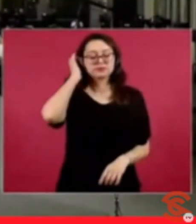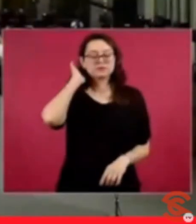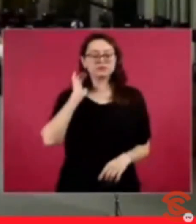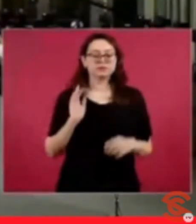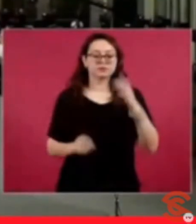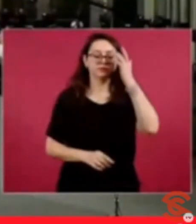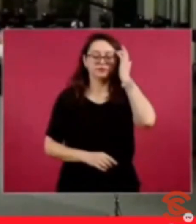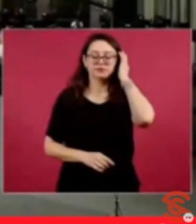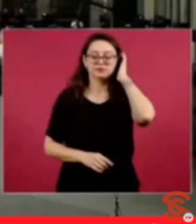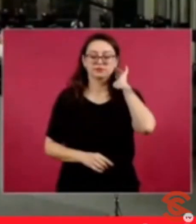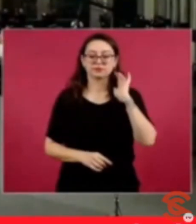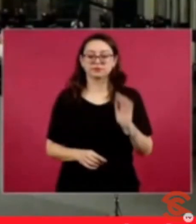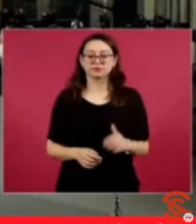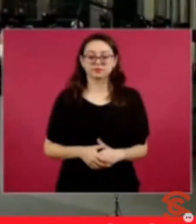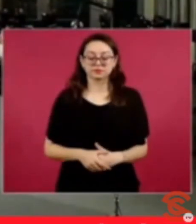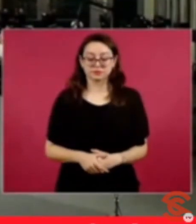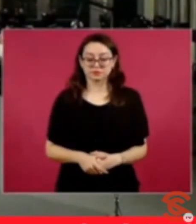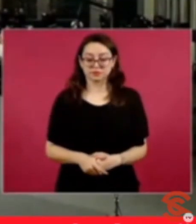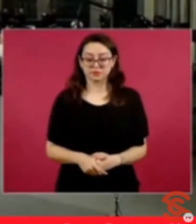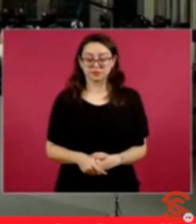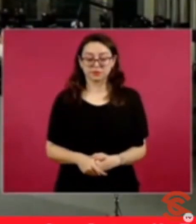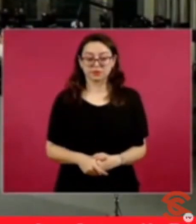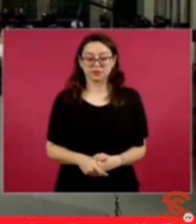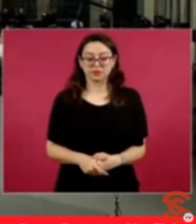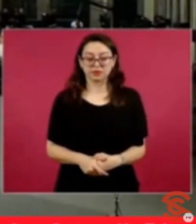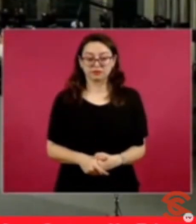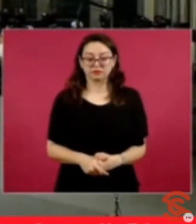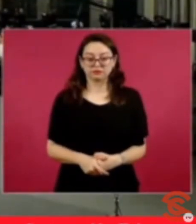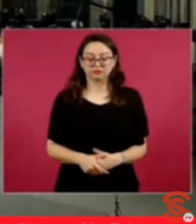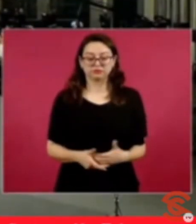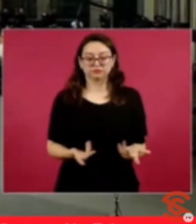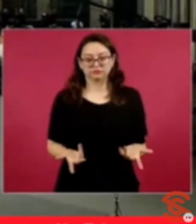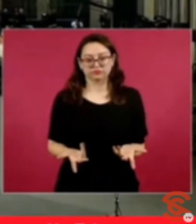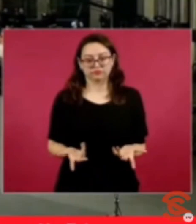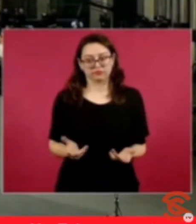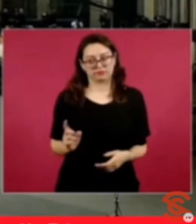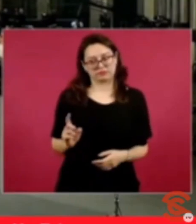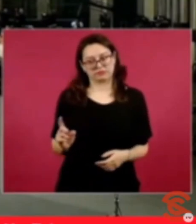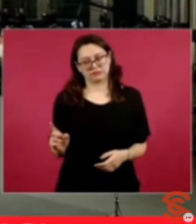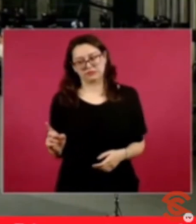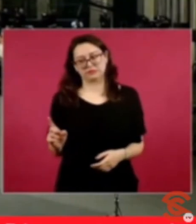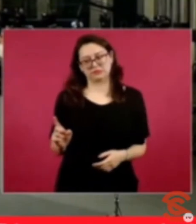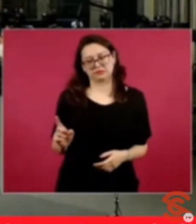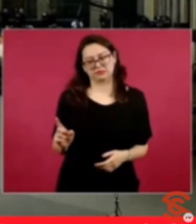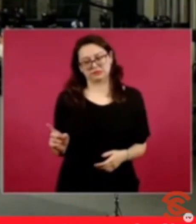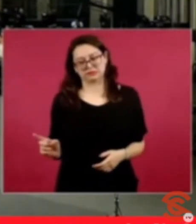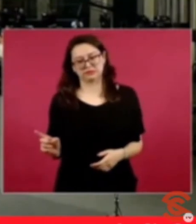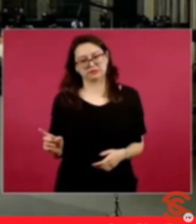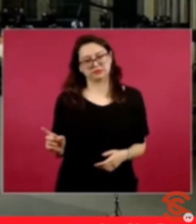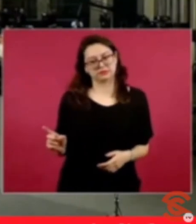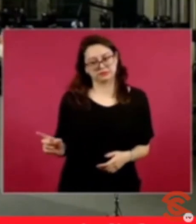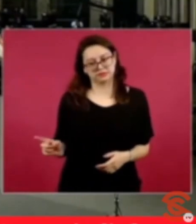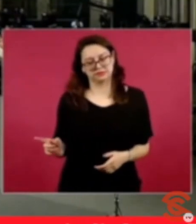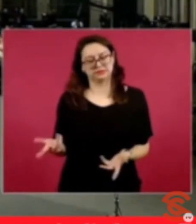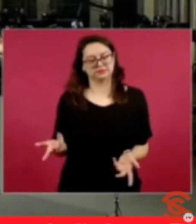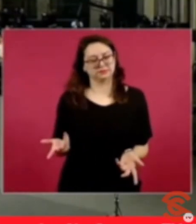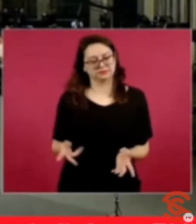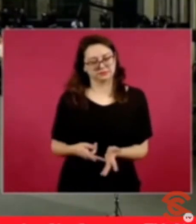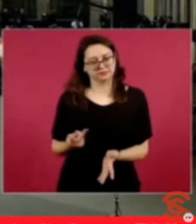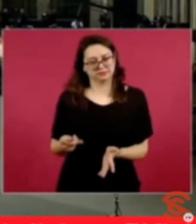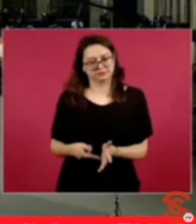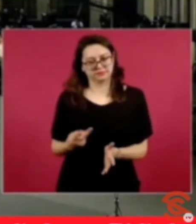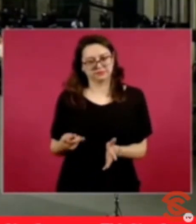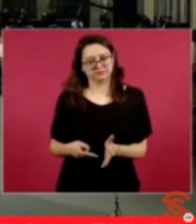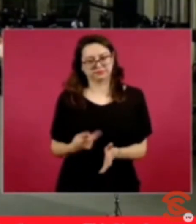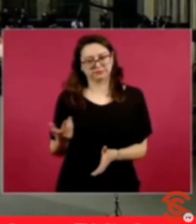Bueno, es que nos hemos cargado mucho a la derecha, vamos a equilibrar. Vamos por acá. Es que ayer fue